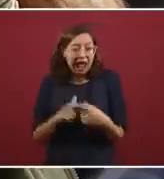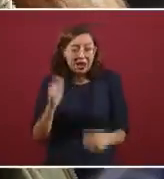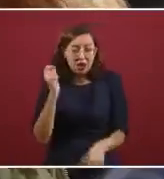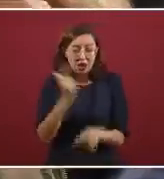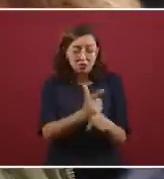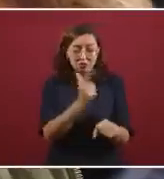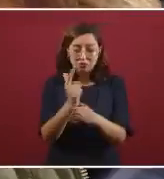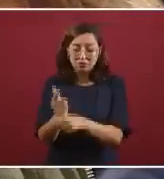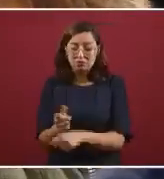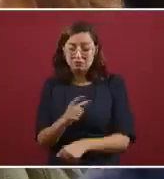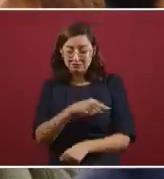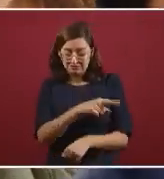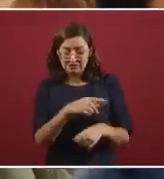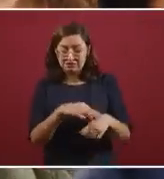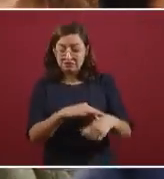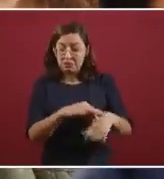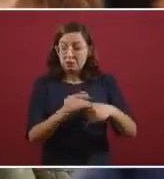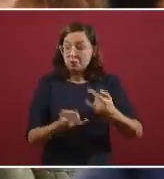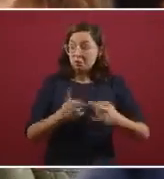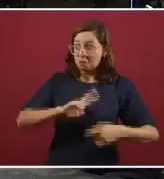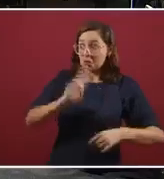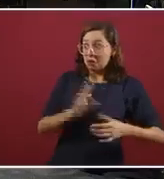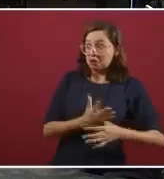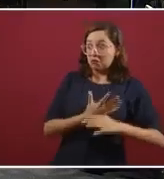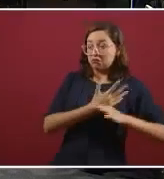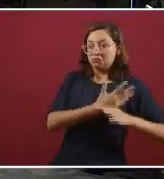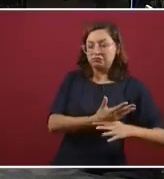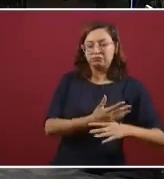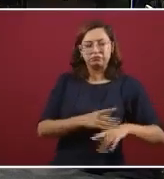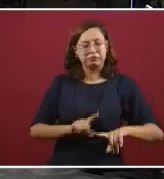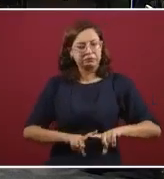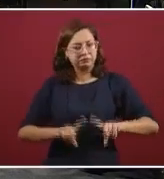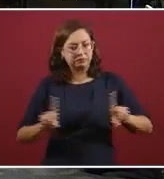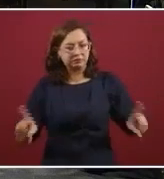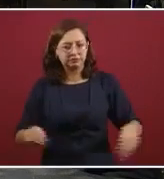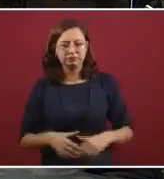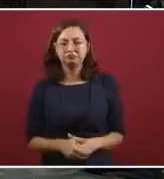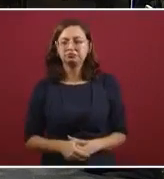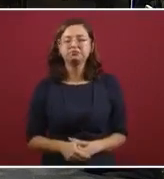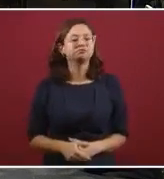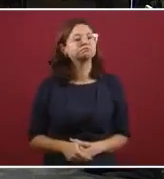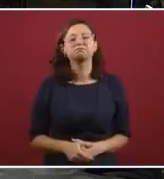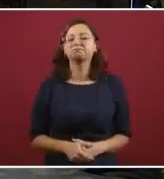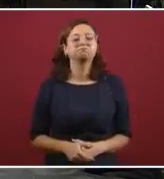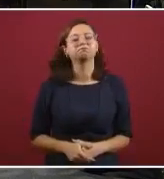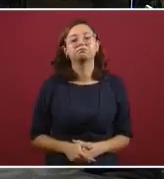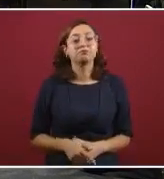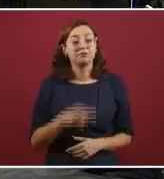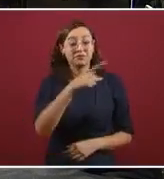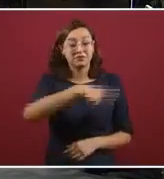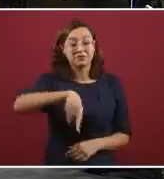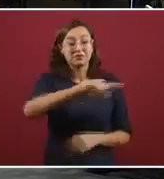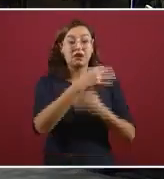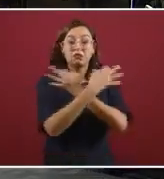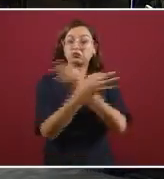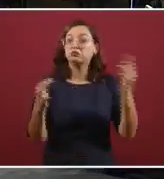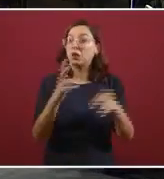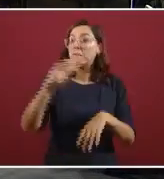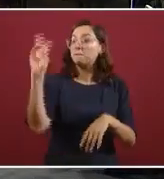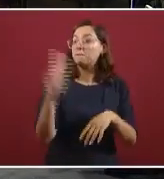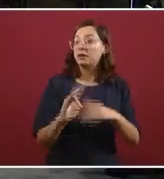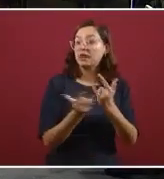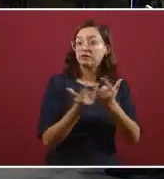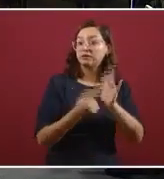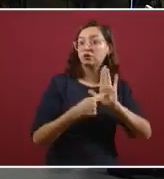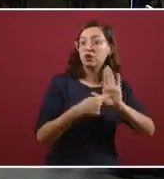alejan de esa verdad histórica? Aunque no me dé el detalle. No hay ninguna identidad con la llamada verdad histórica. Los puntos de partida y